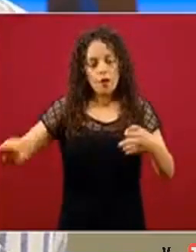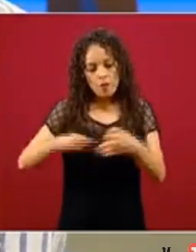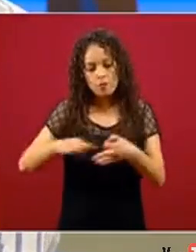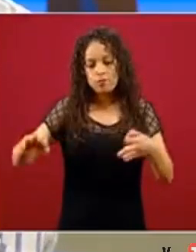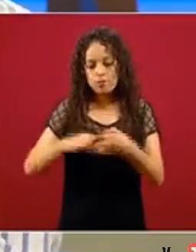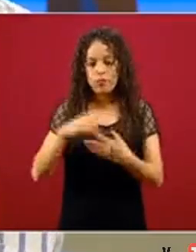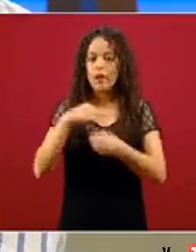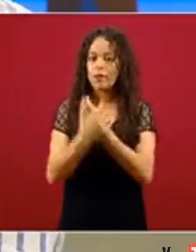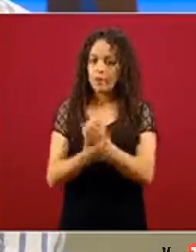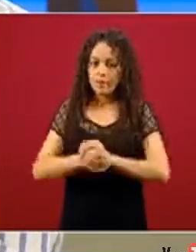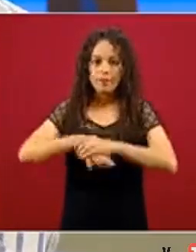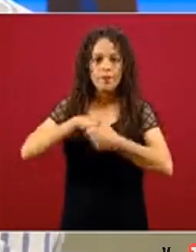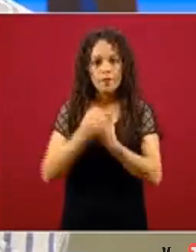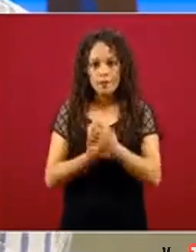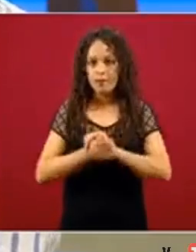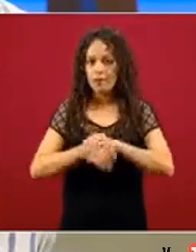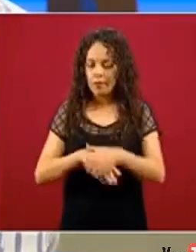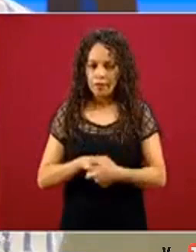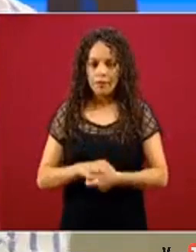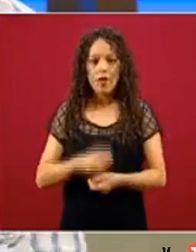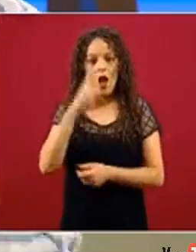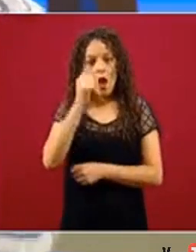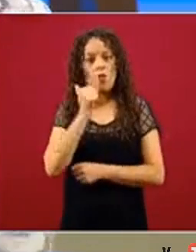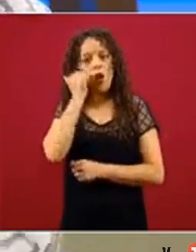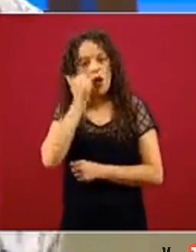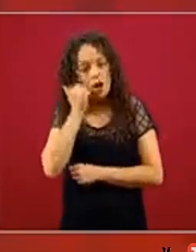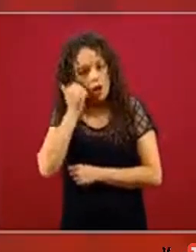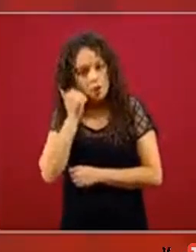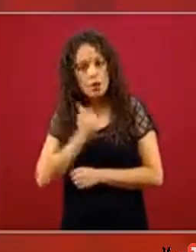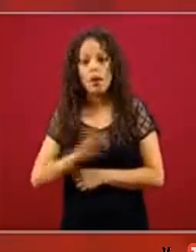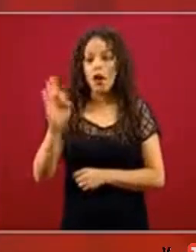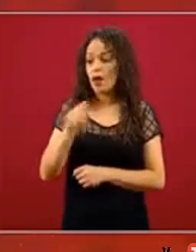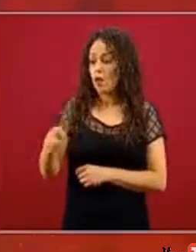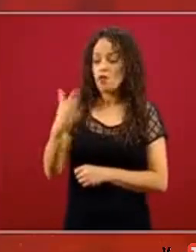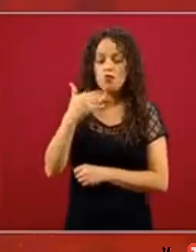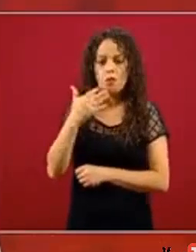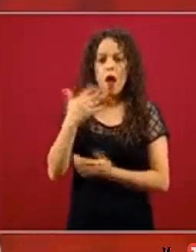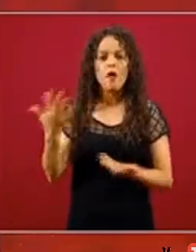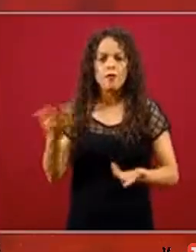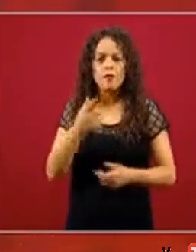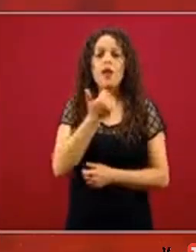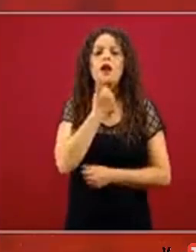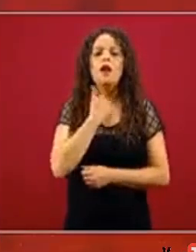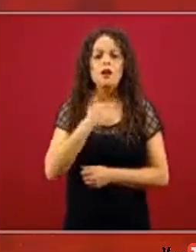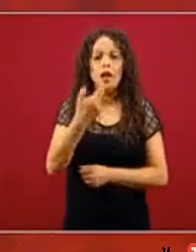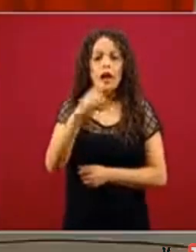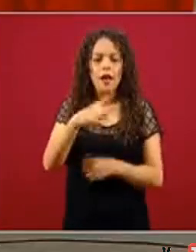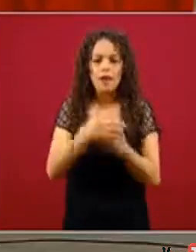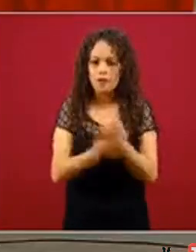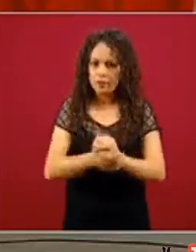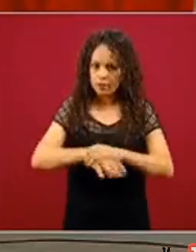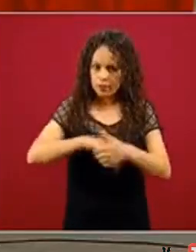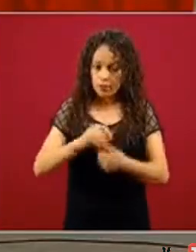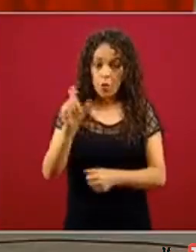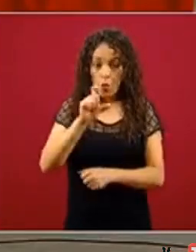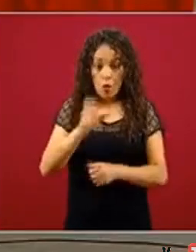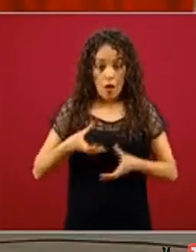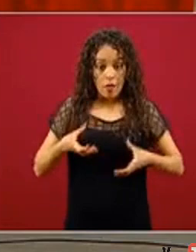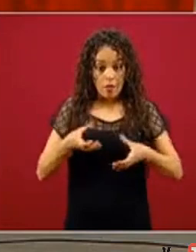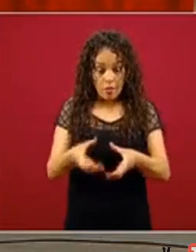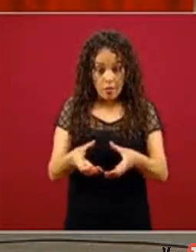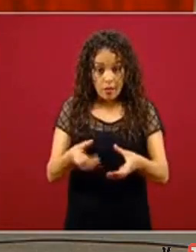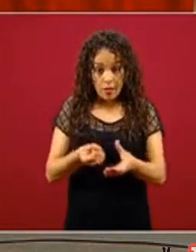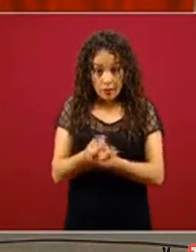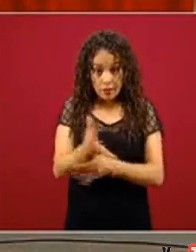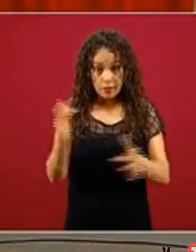con agua y jabón. Si no hay agua y jabón, utilice alcohol gel. Cuando salga a la calle, hágalo solamente si tiene